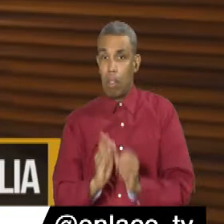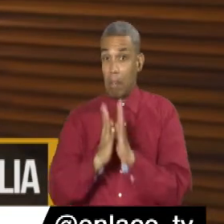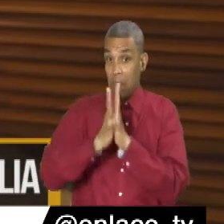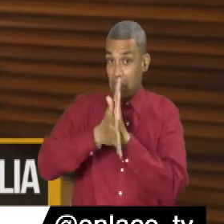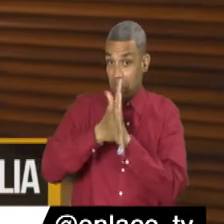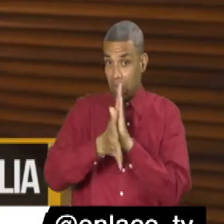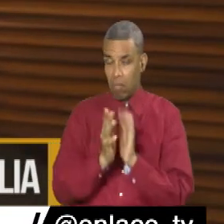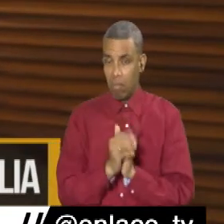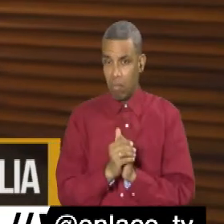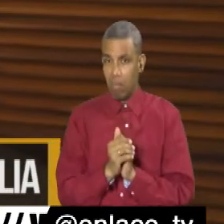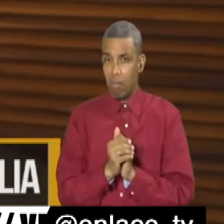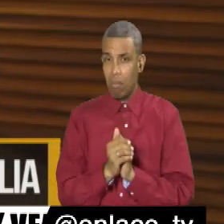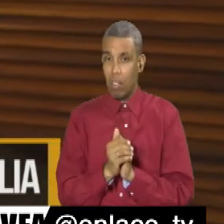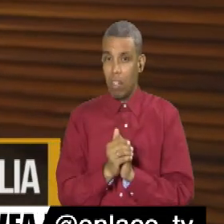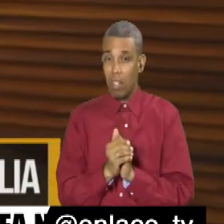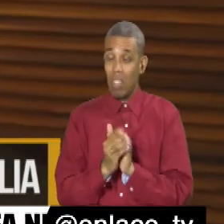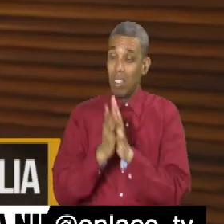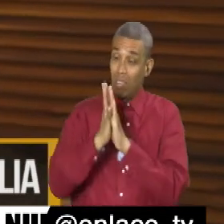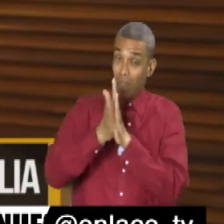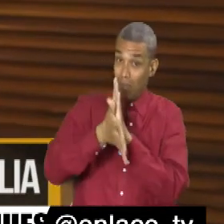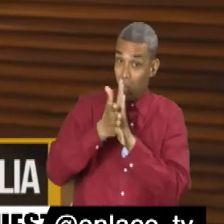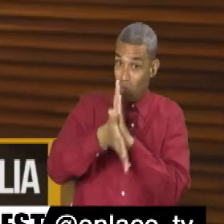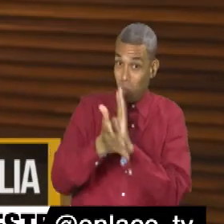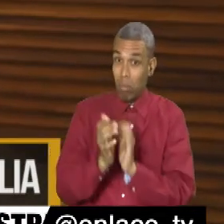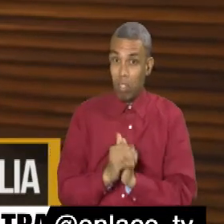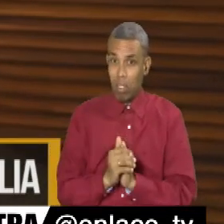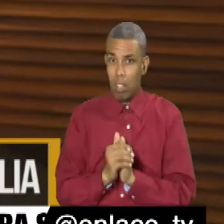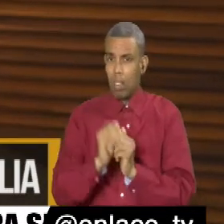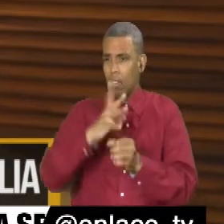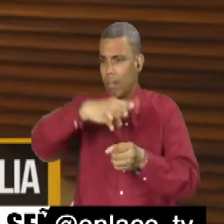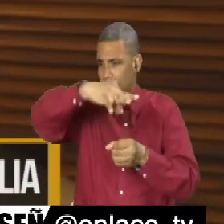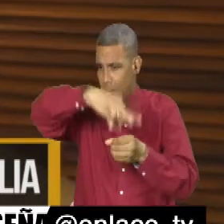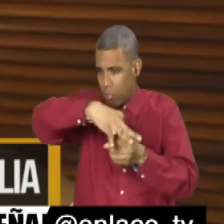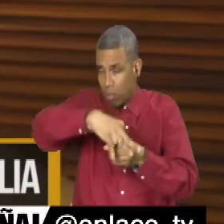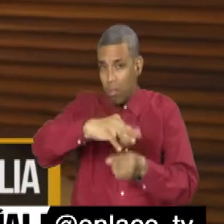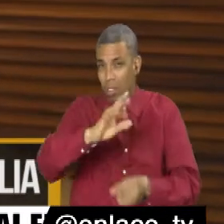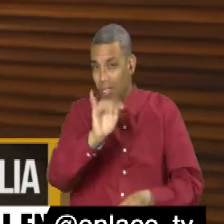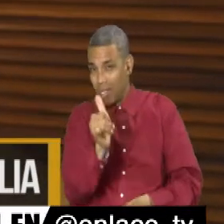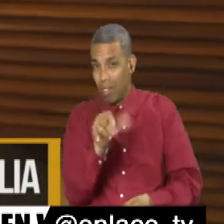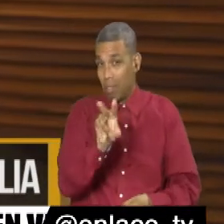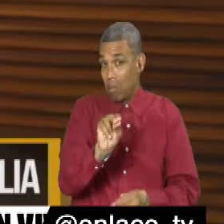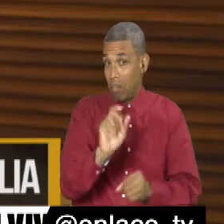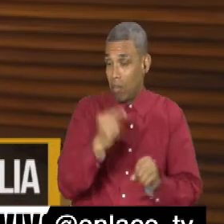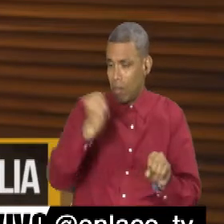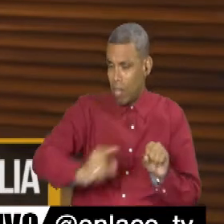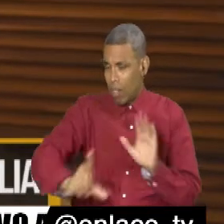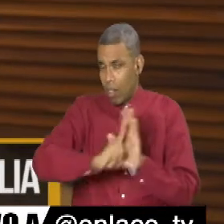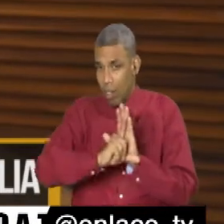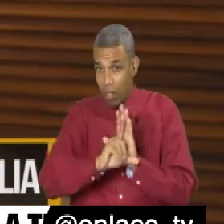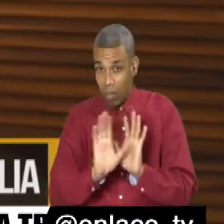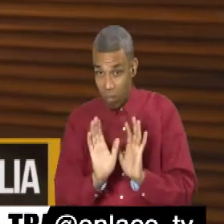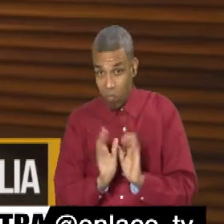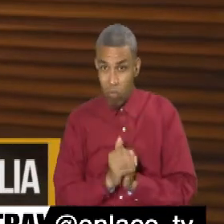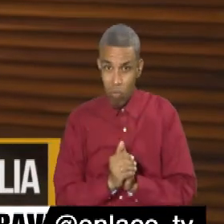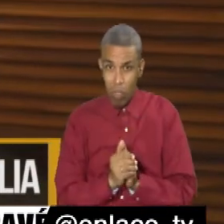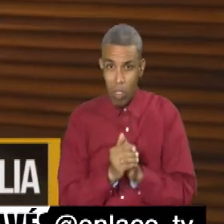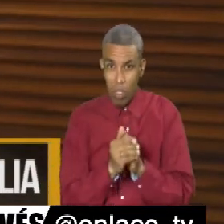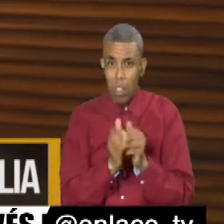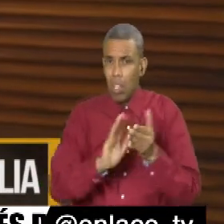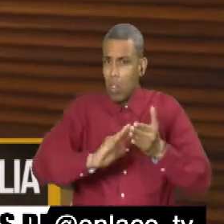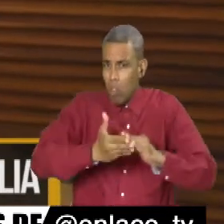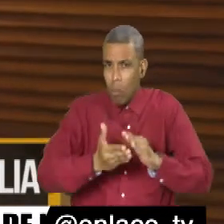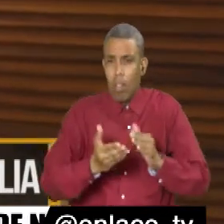y garantizar que sea un proceso enmarcado dentro del respeto a la ley y que los comités y los ciudadanos